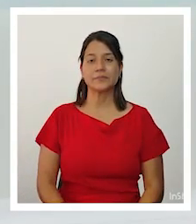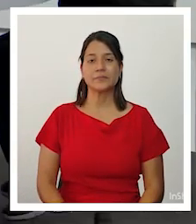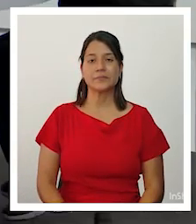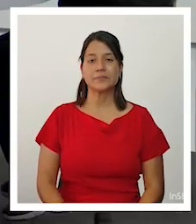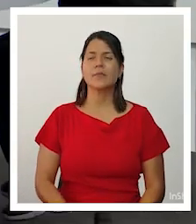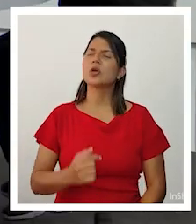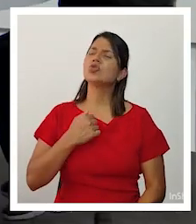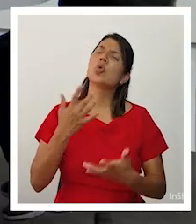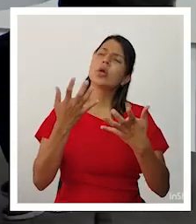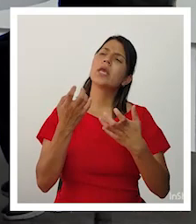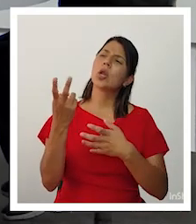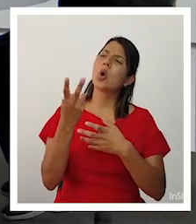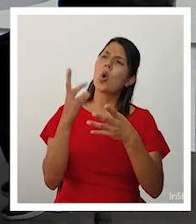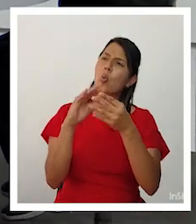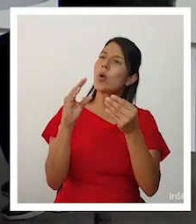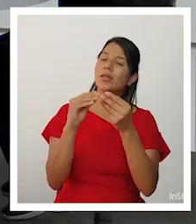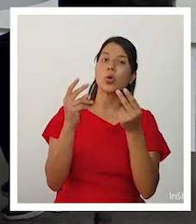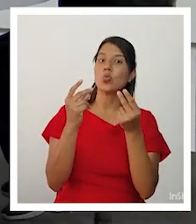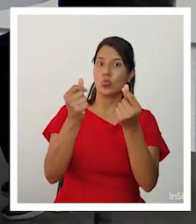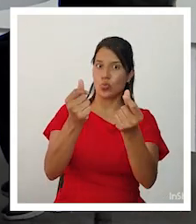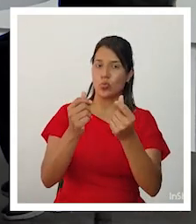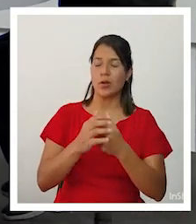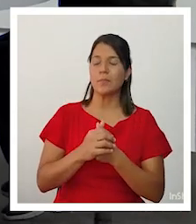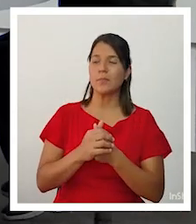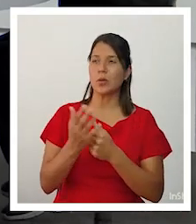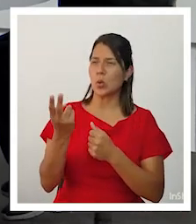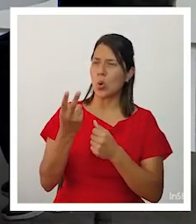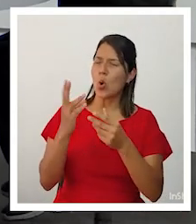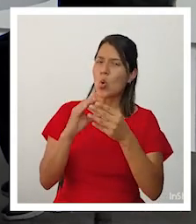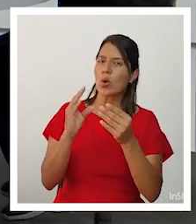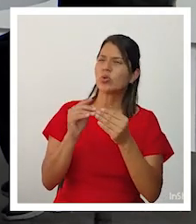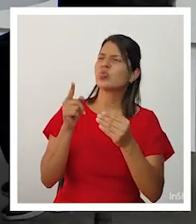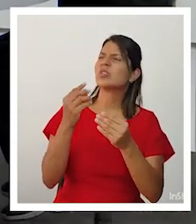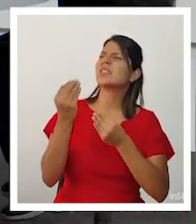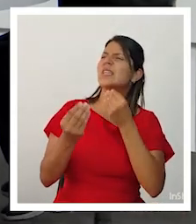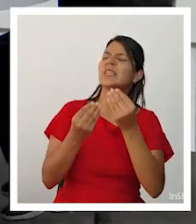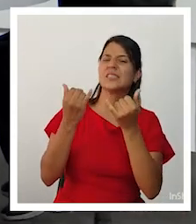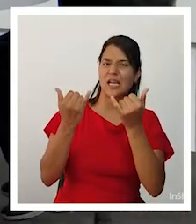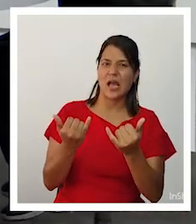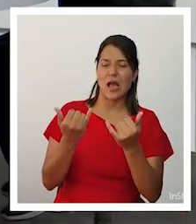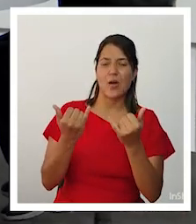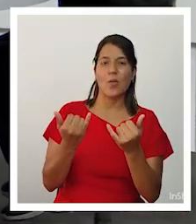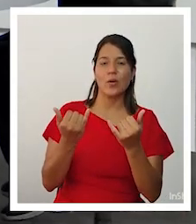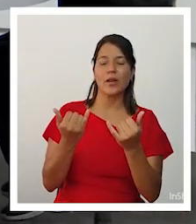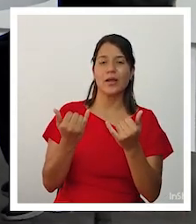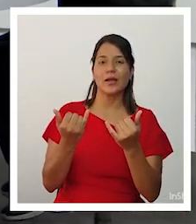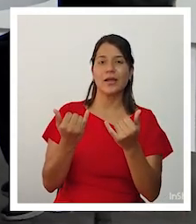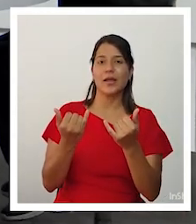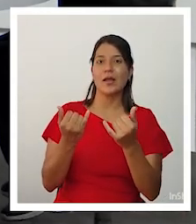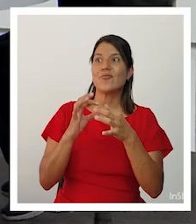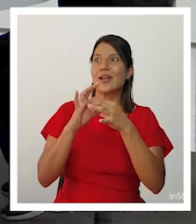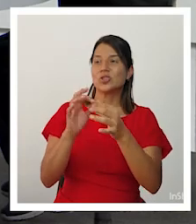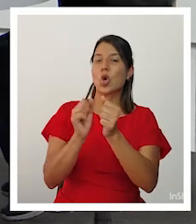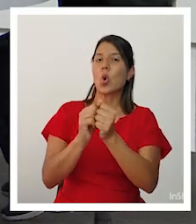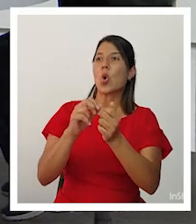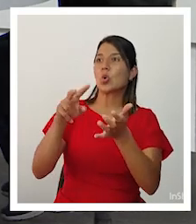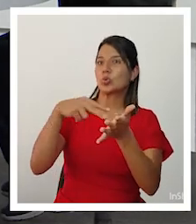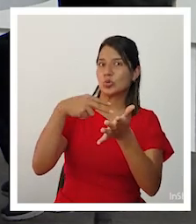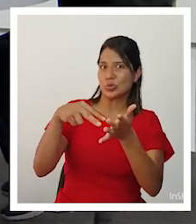Quiero que me cuenten así rápidamente qué están haciendo a nivel dancístico, a